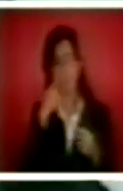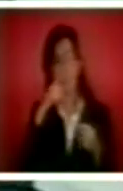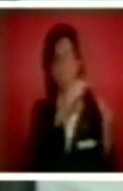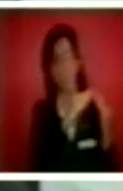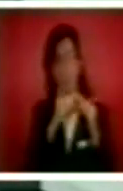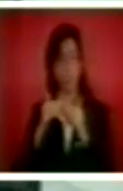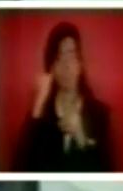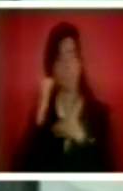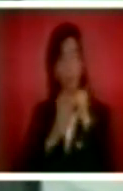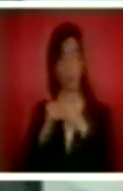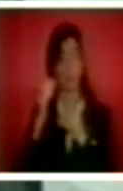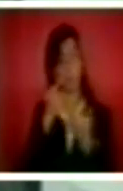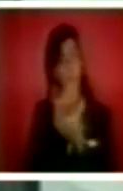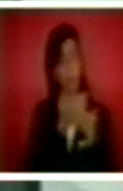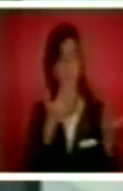hemos construido.